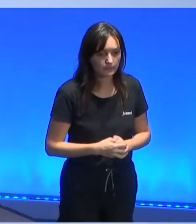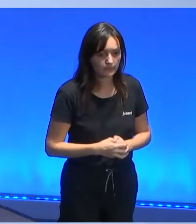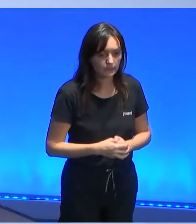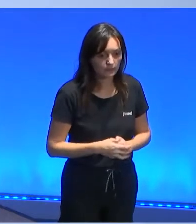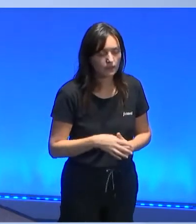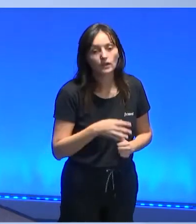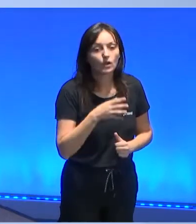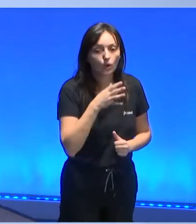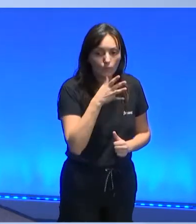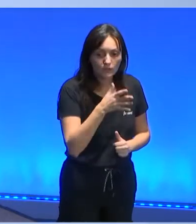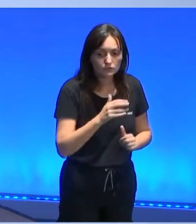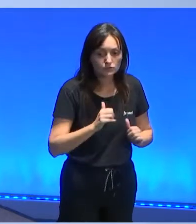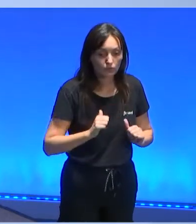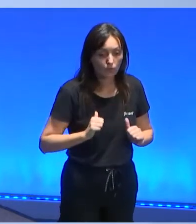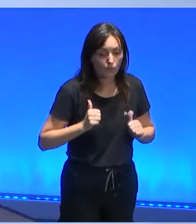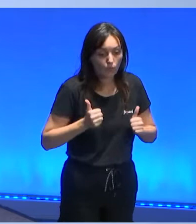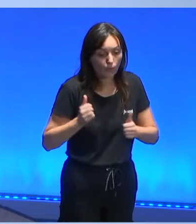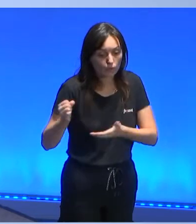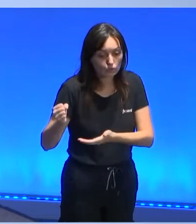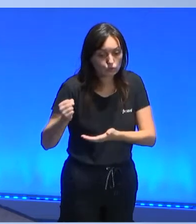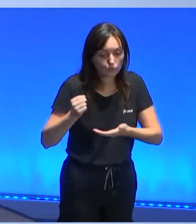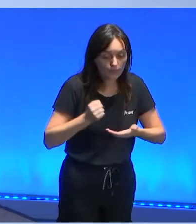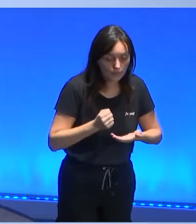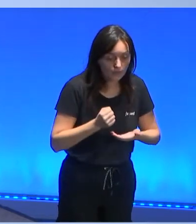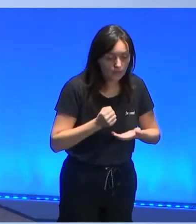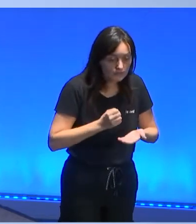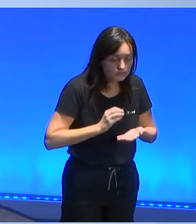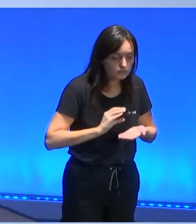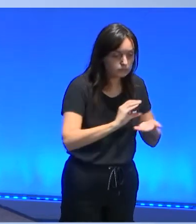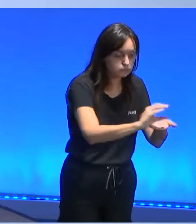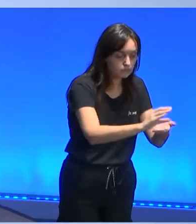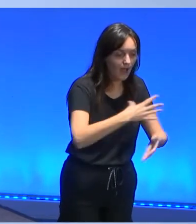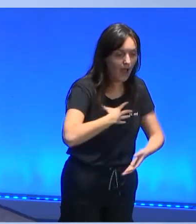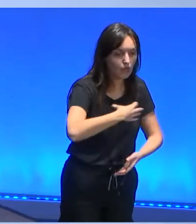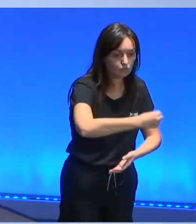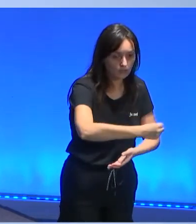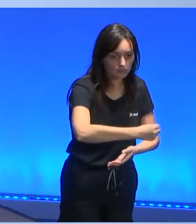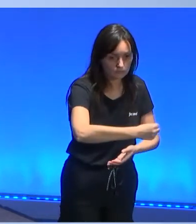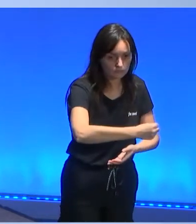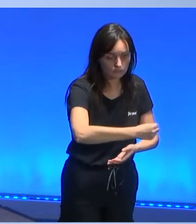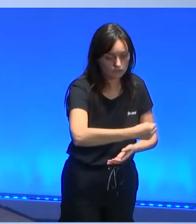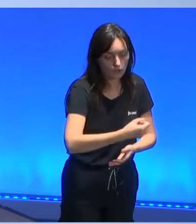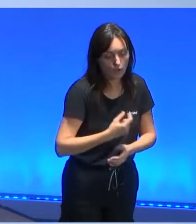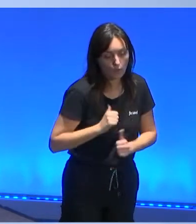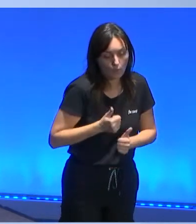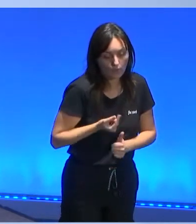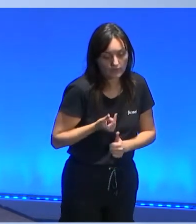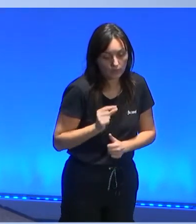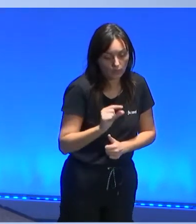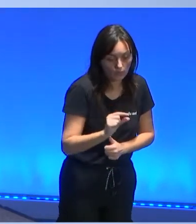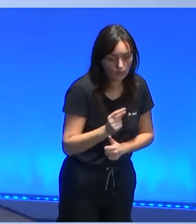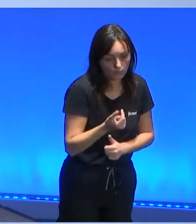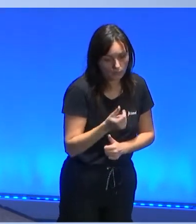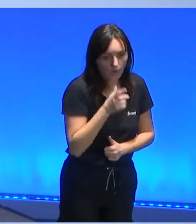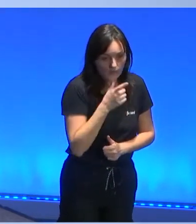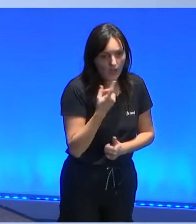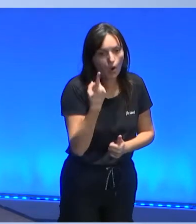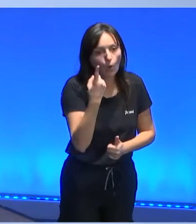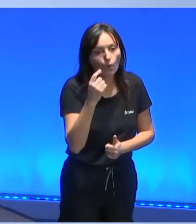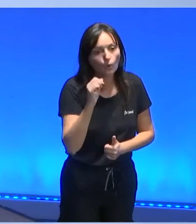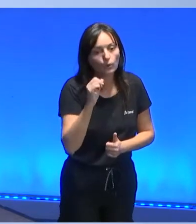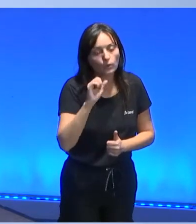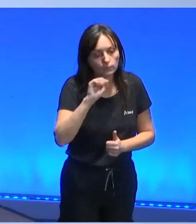eso empezamos con subvenciones para los ayuntamientos, empezamos con poco dinero, ya es 1 millón de euros en